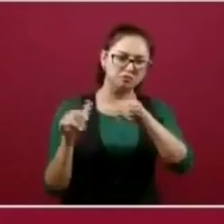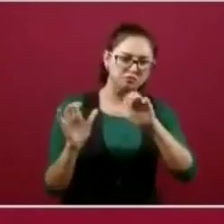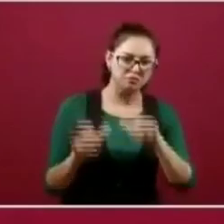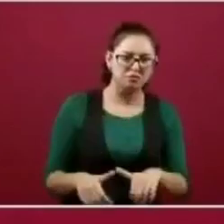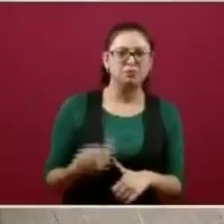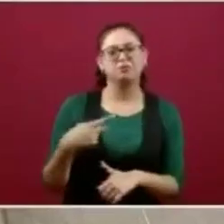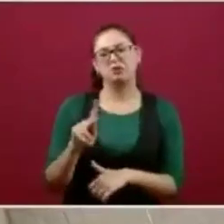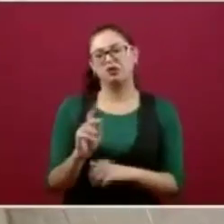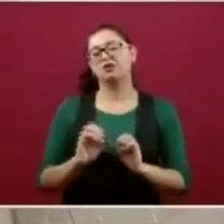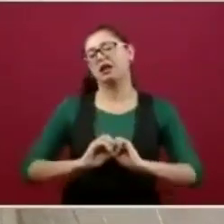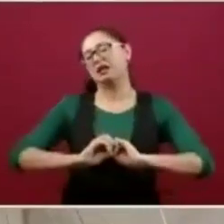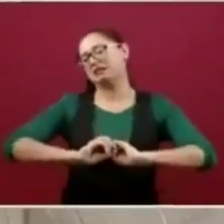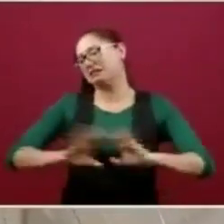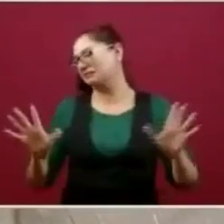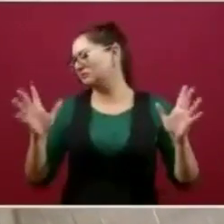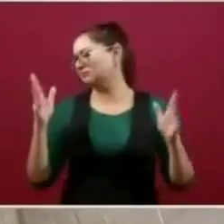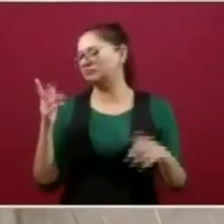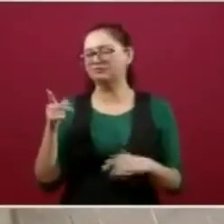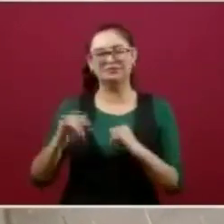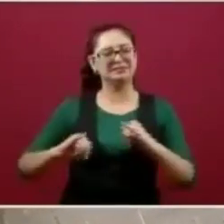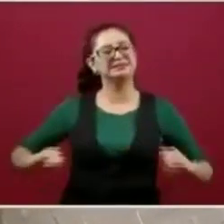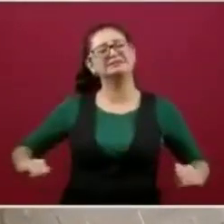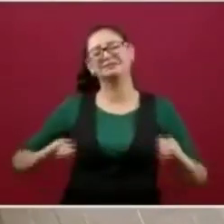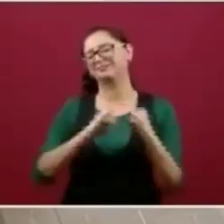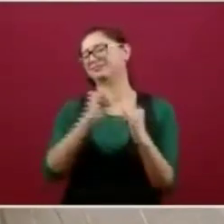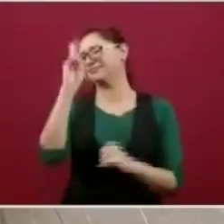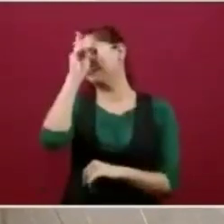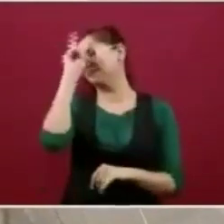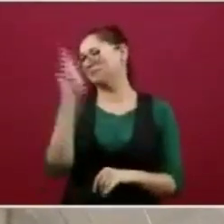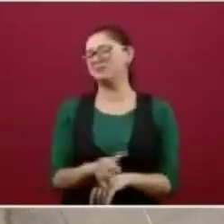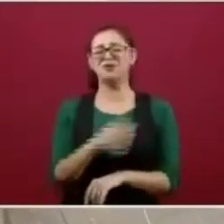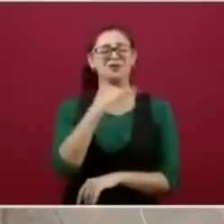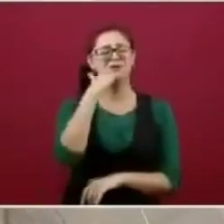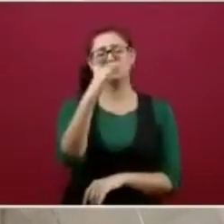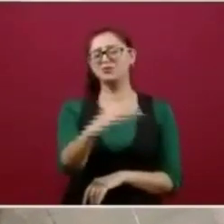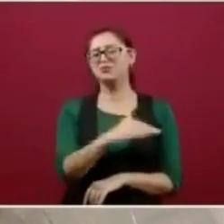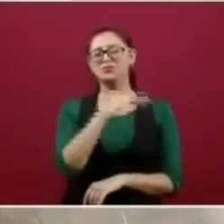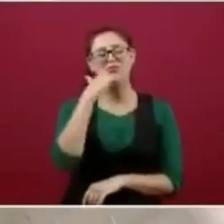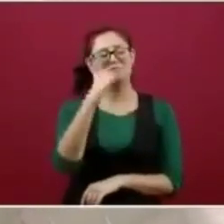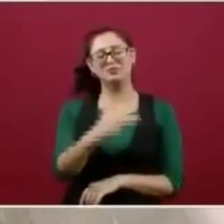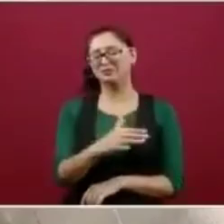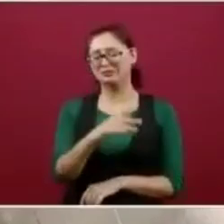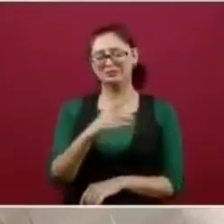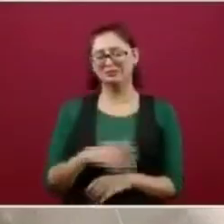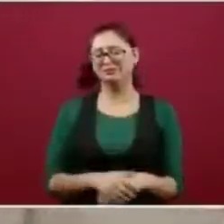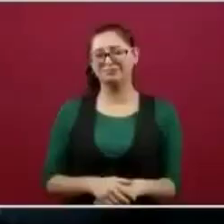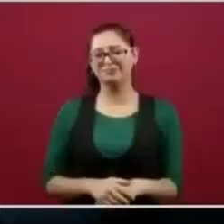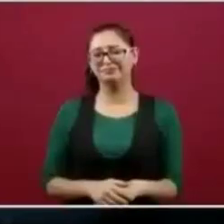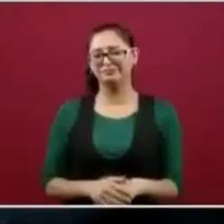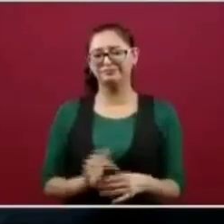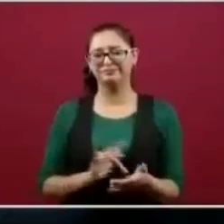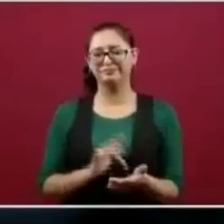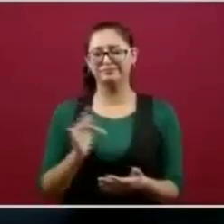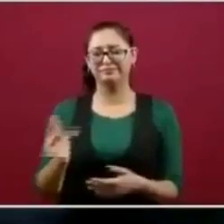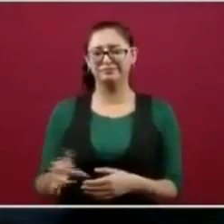las instituciones, yo creo que más corruptas o de las más corruptas de nuestro país. Gracias.